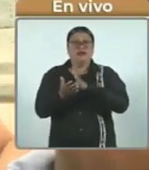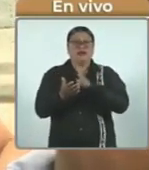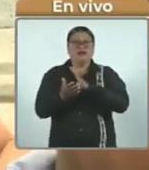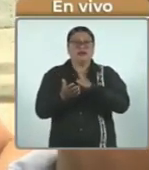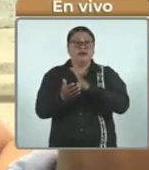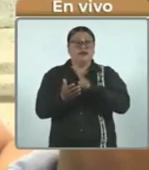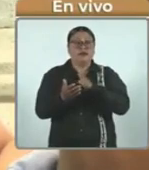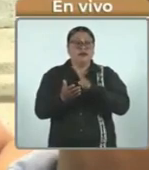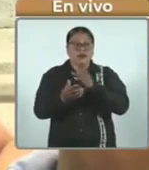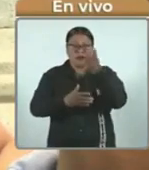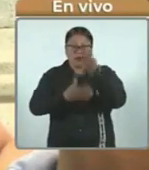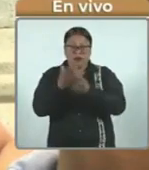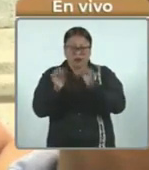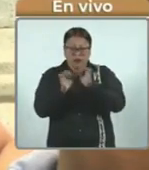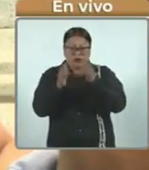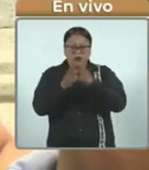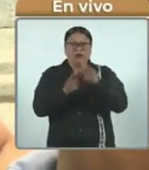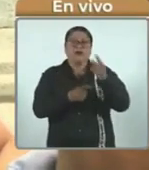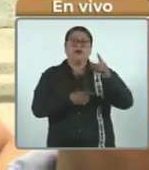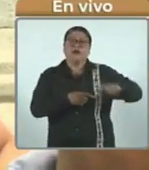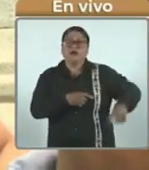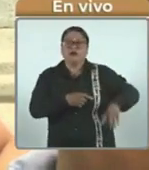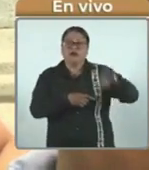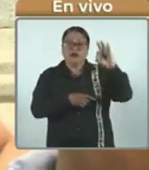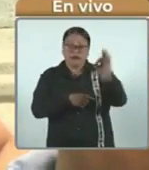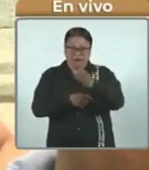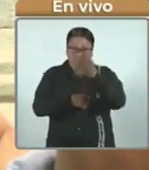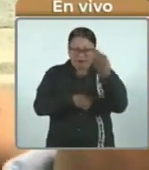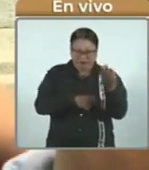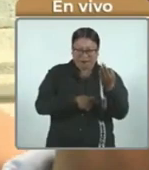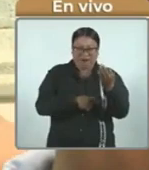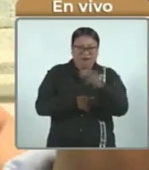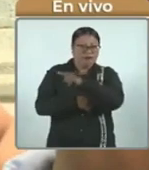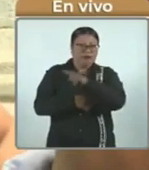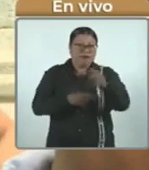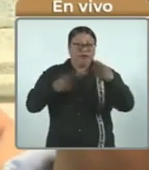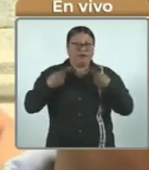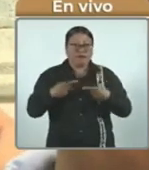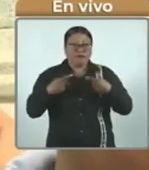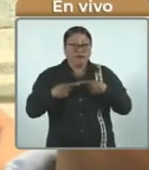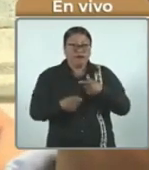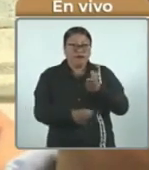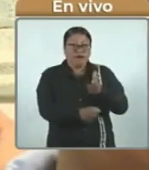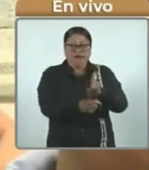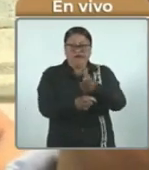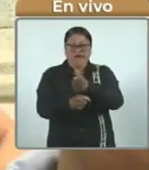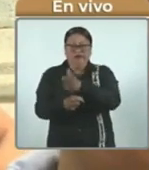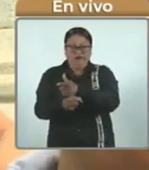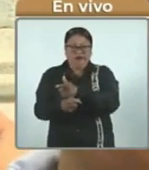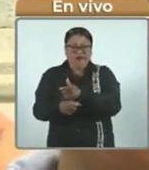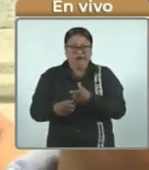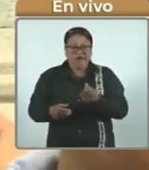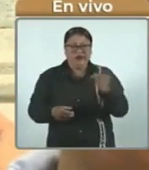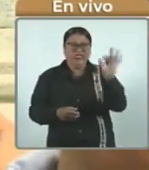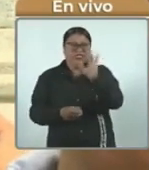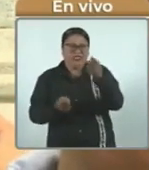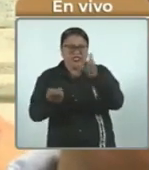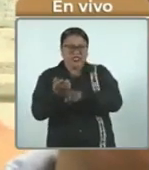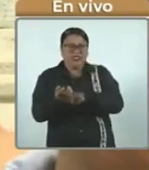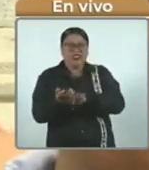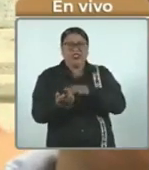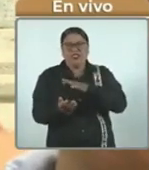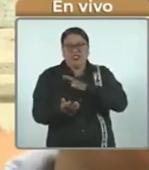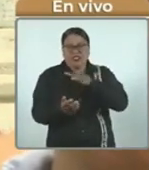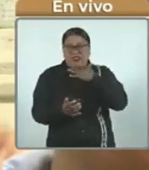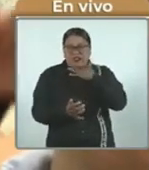los programas sociales del gobierno federal y la ciudadanía ha detectado pues posibles fraudes, gente que se